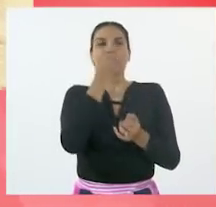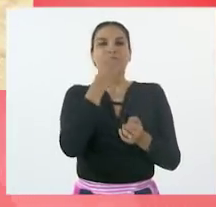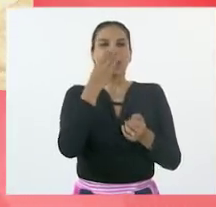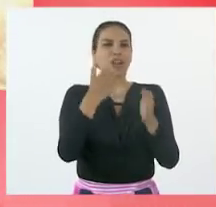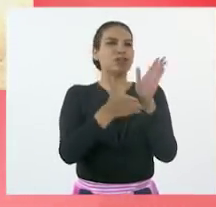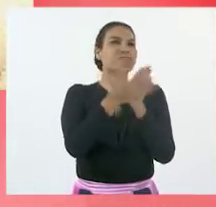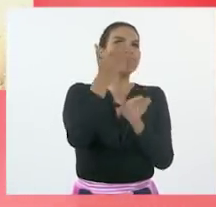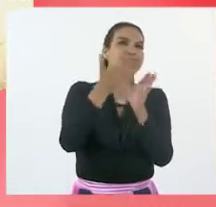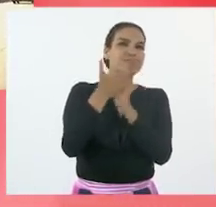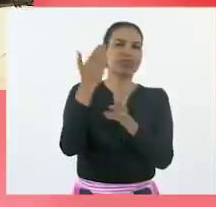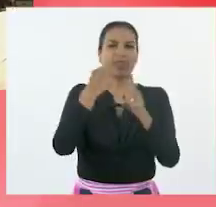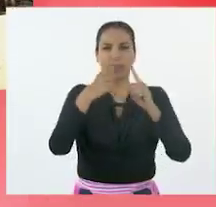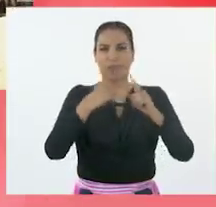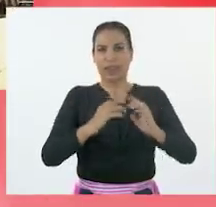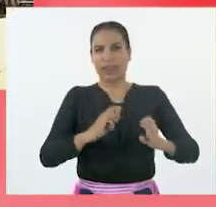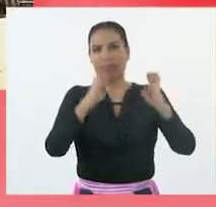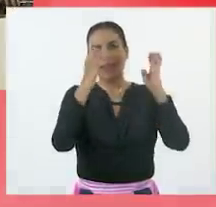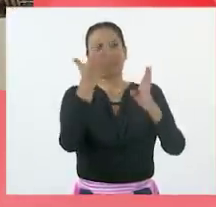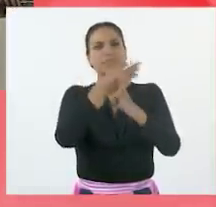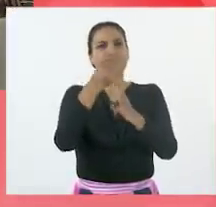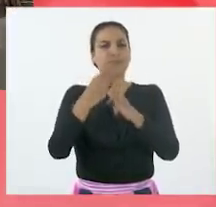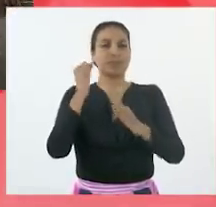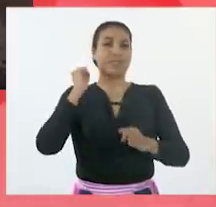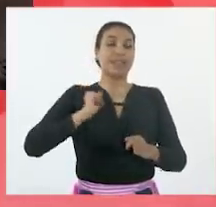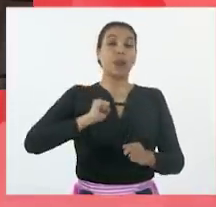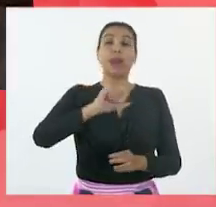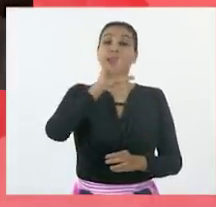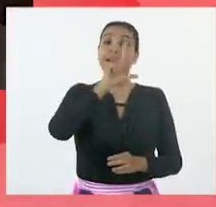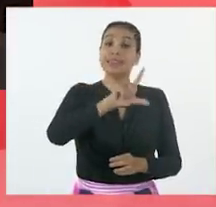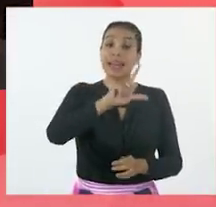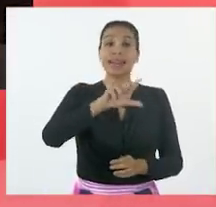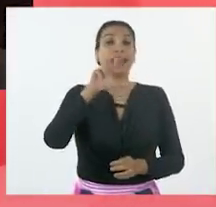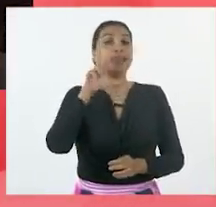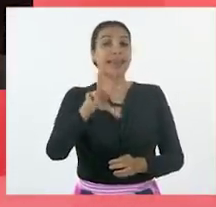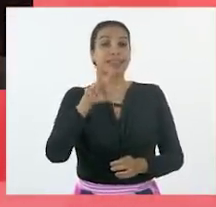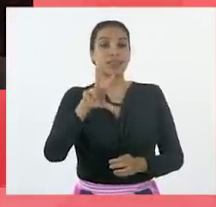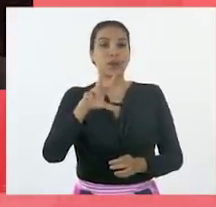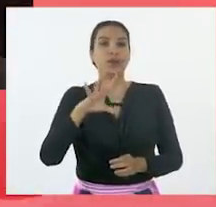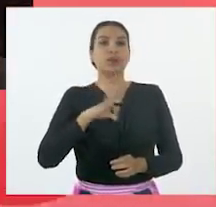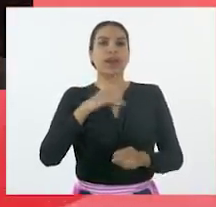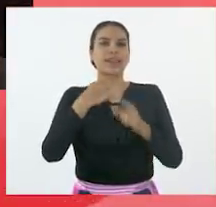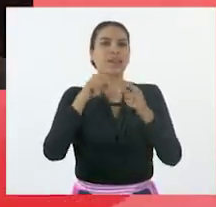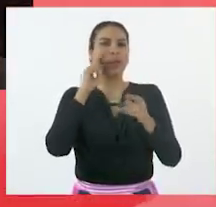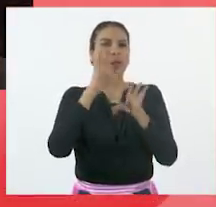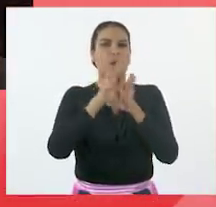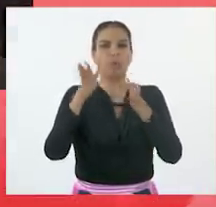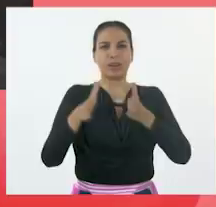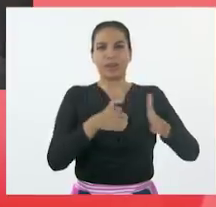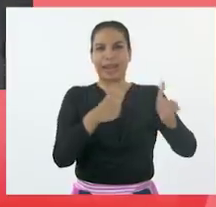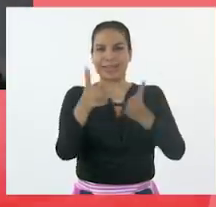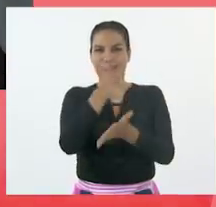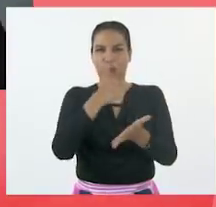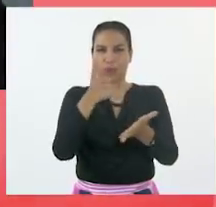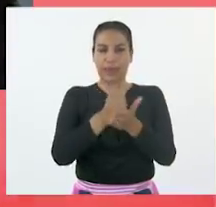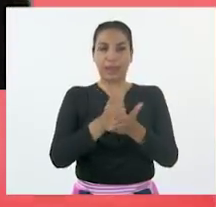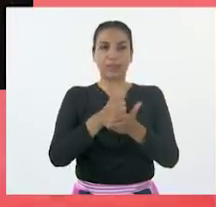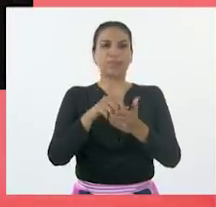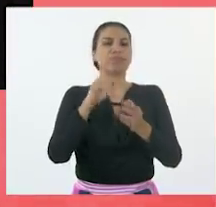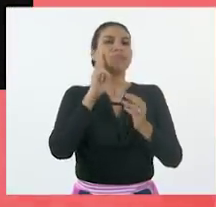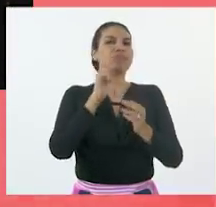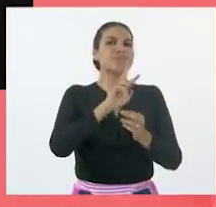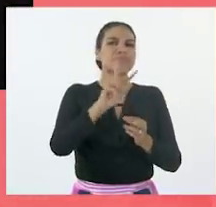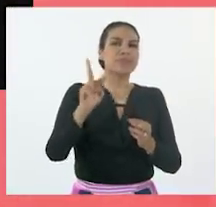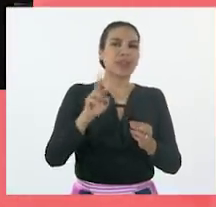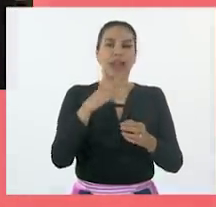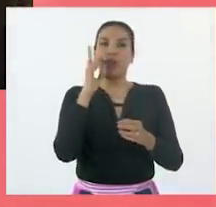extraordinaria arquitectura de algunas de sus construcciones de los siglos XVII y XVIII, destaca el trazo de la ciudad. En nuestro recorrido se